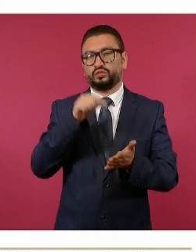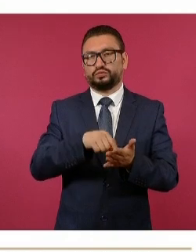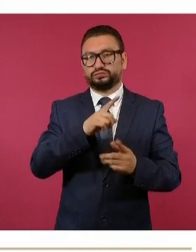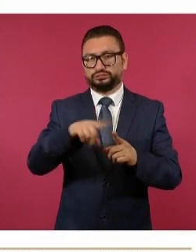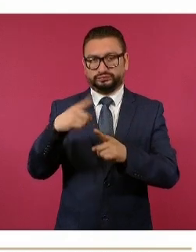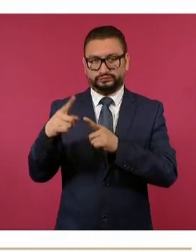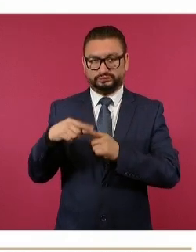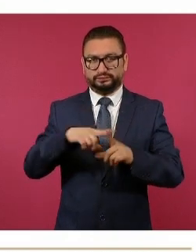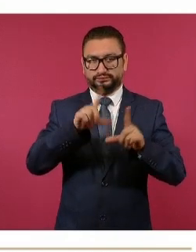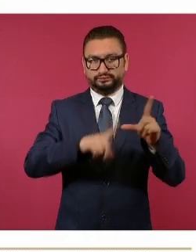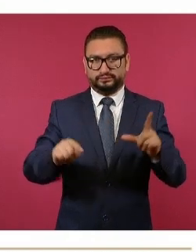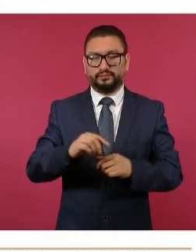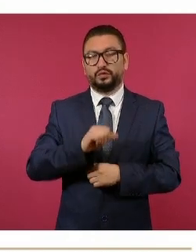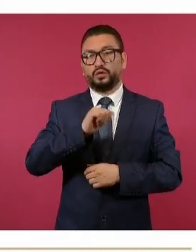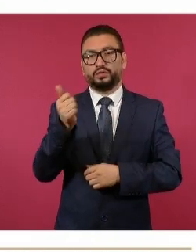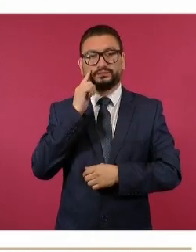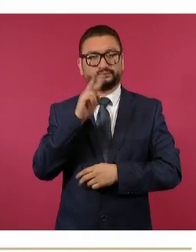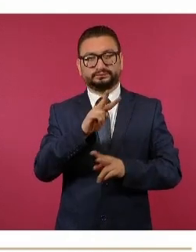siguiente, por favor.